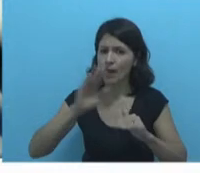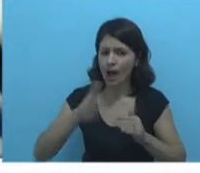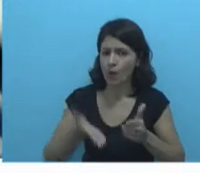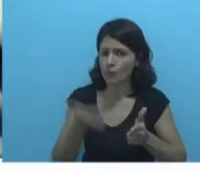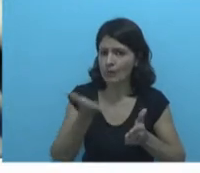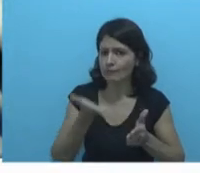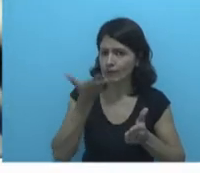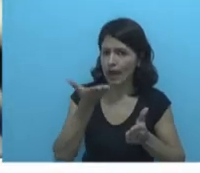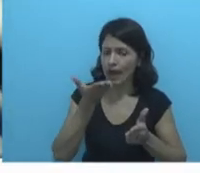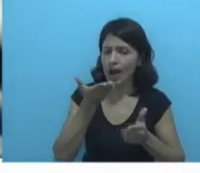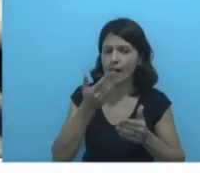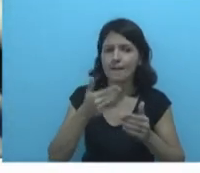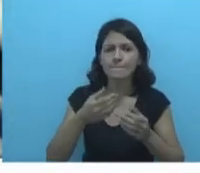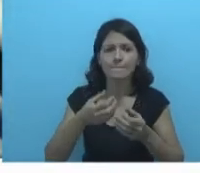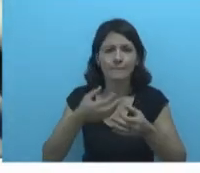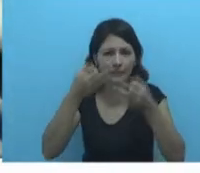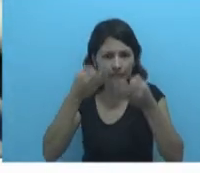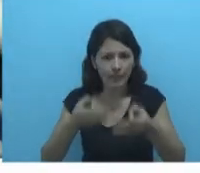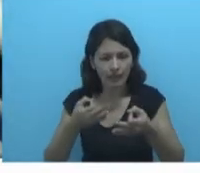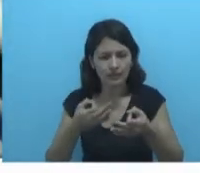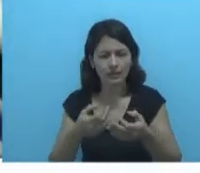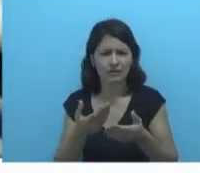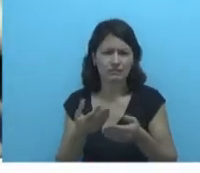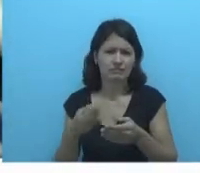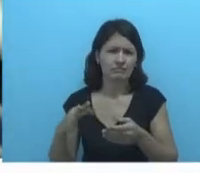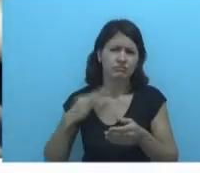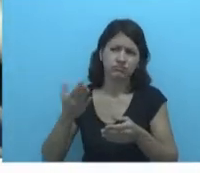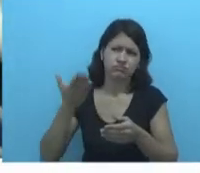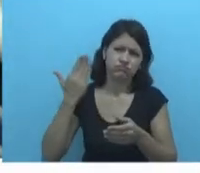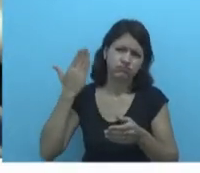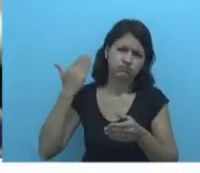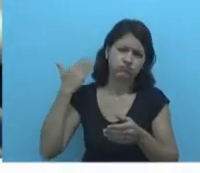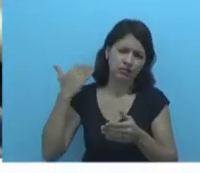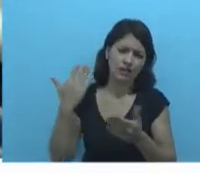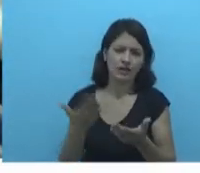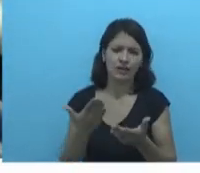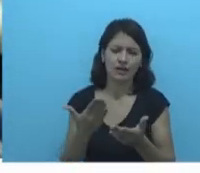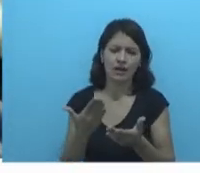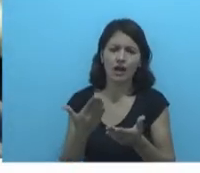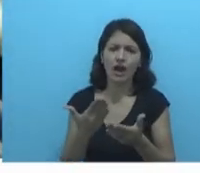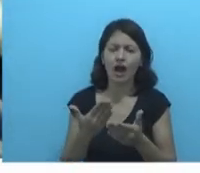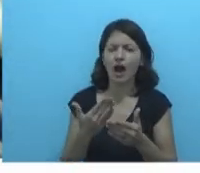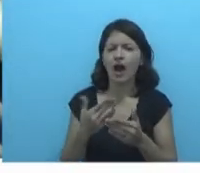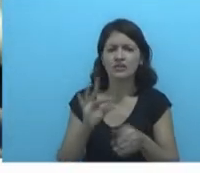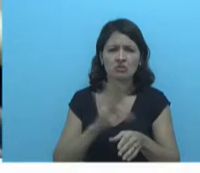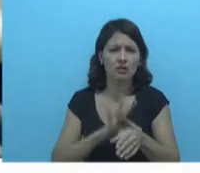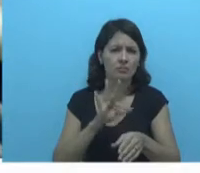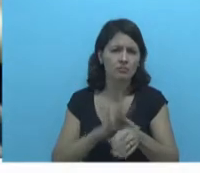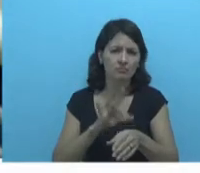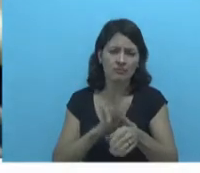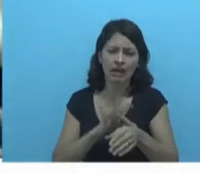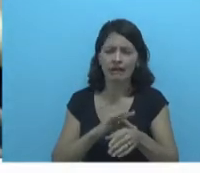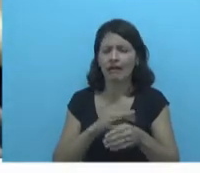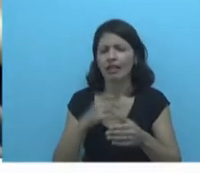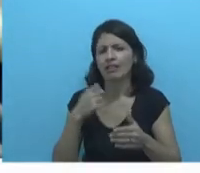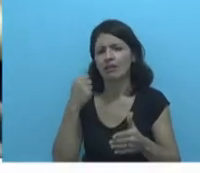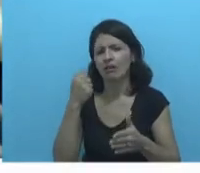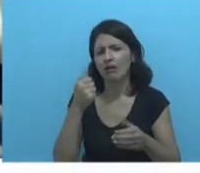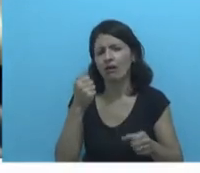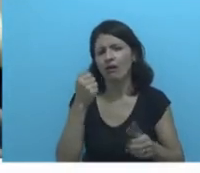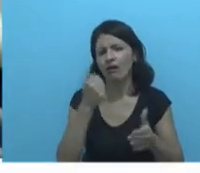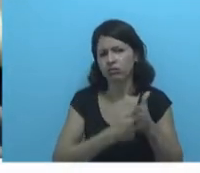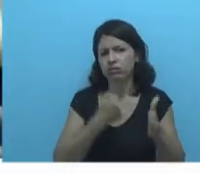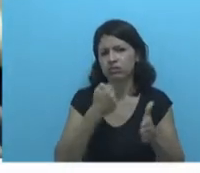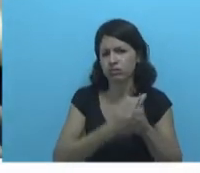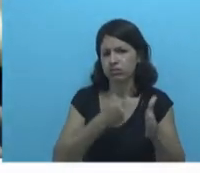situación en la que están hoy y en la que hace años están. El personal de salud no apareció en la pandemia. El personal de salud hace más de un año y pico